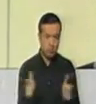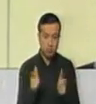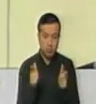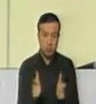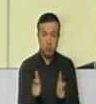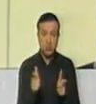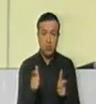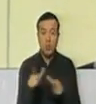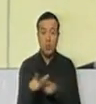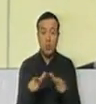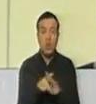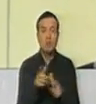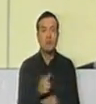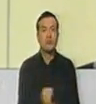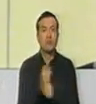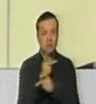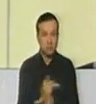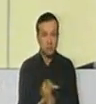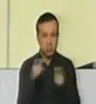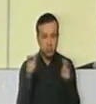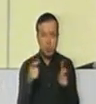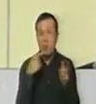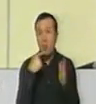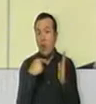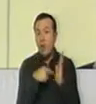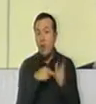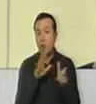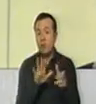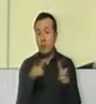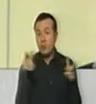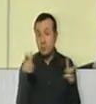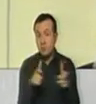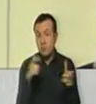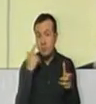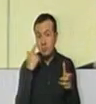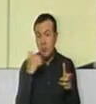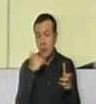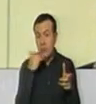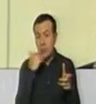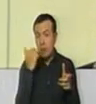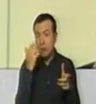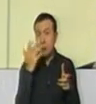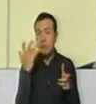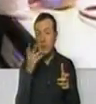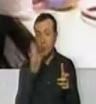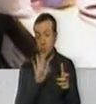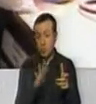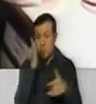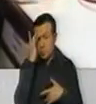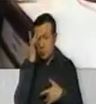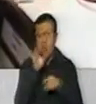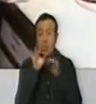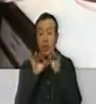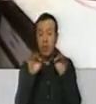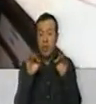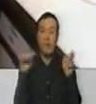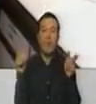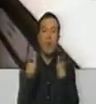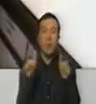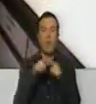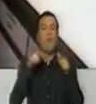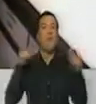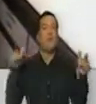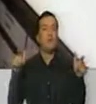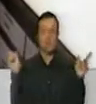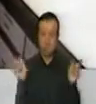los cercos epidemiológicos en el caso de que en algún evento de este tipo hubiese algún caso confirmado. Así también se habilitó la posibilidad